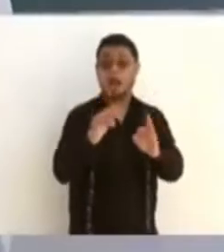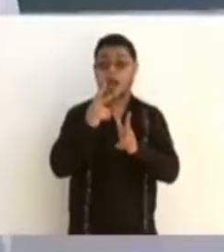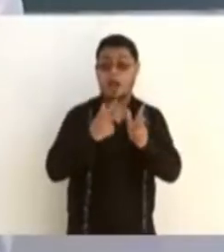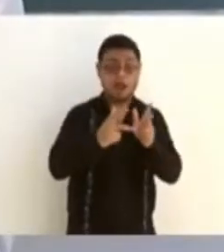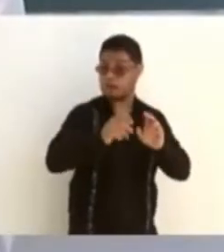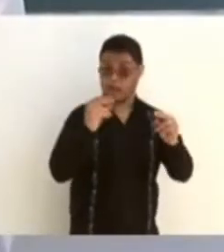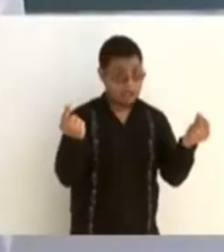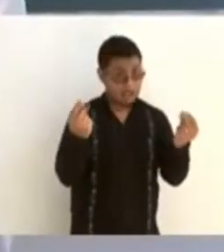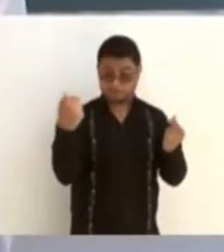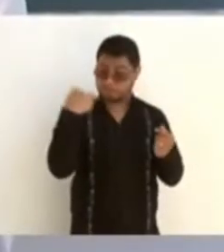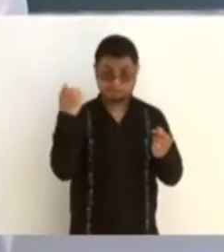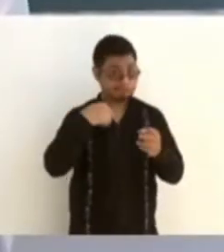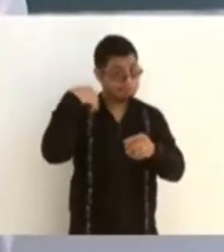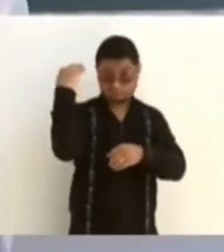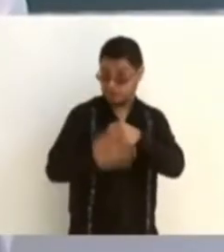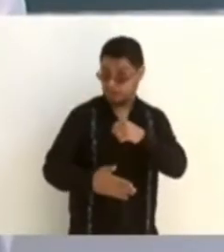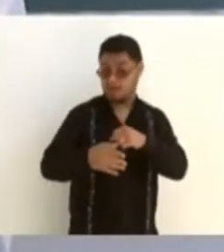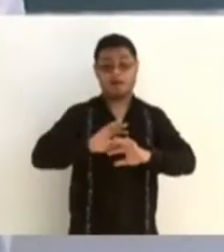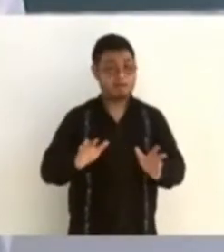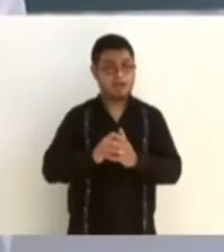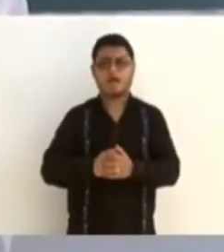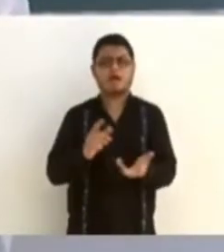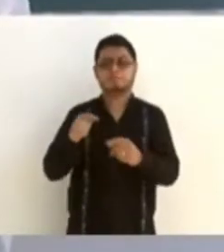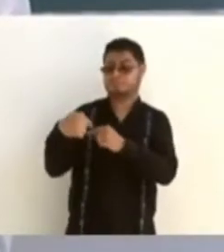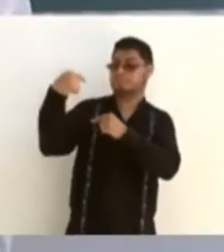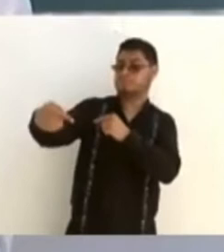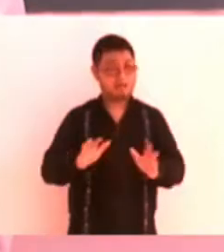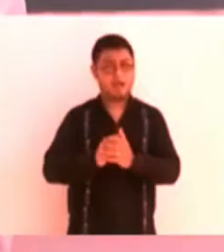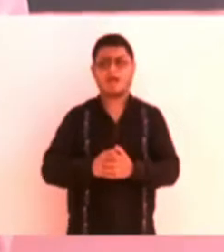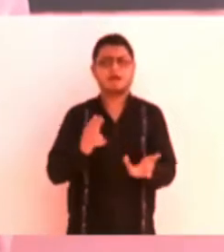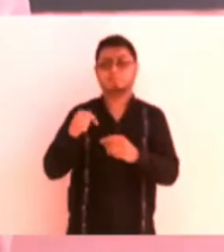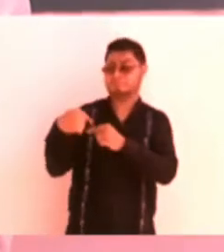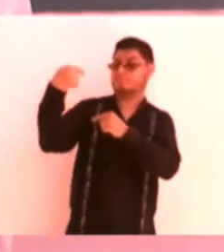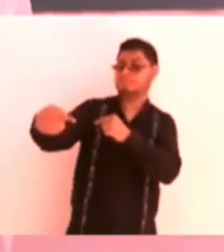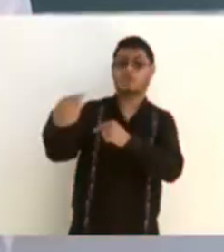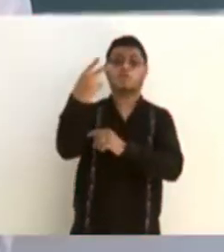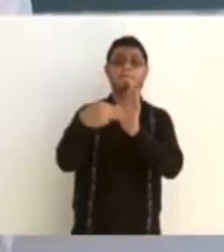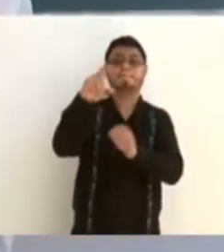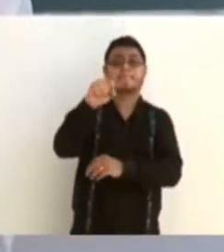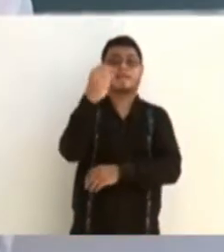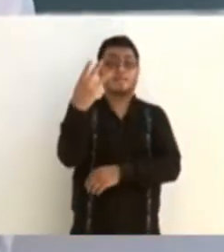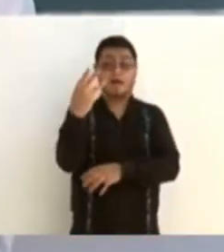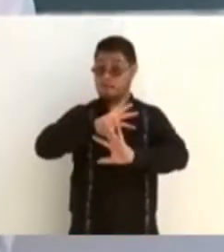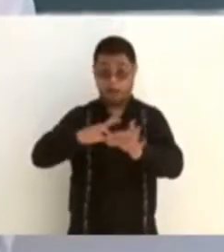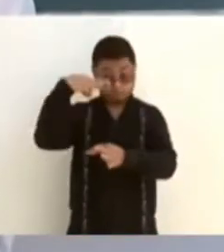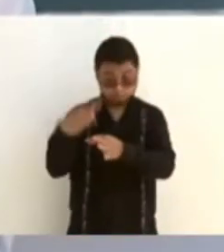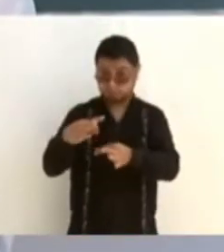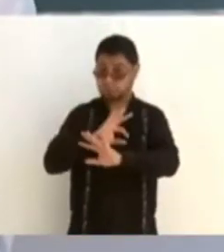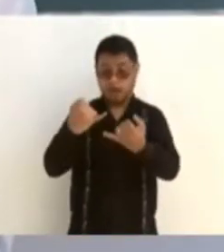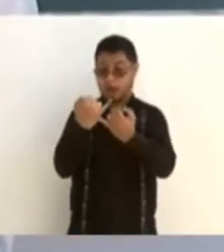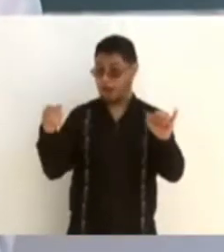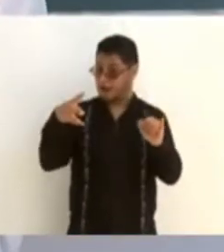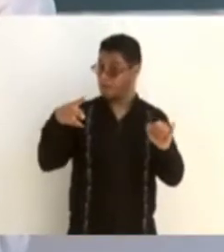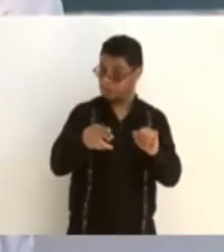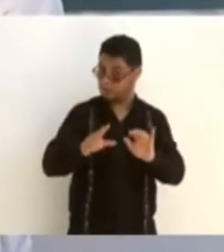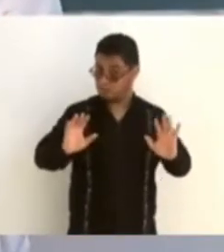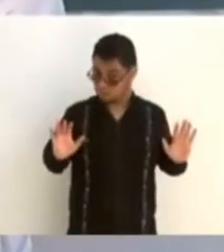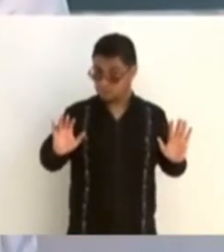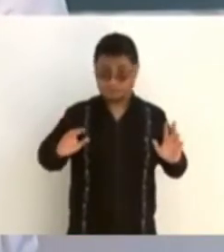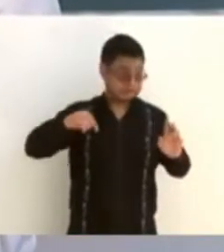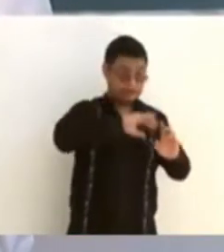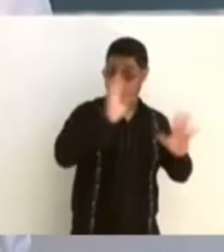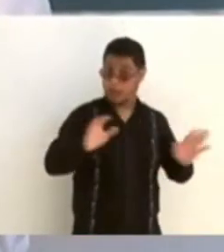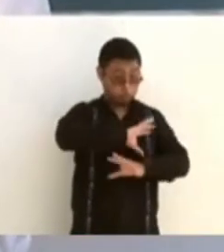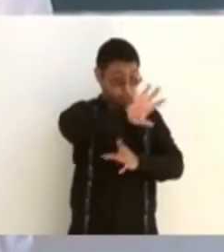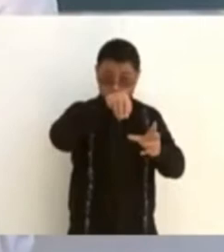que estar ya en funcionamiento en el 2023, en el 2023. Lo vamos a inaugurar. Todo el circuito,